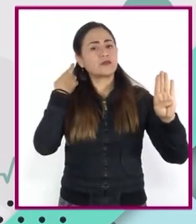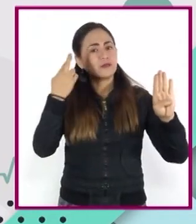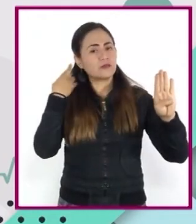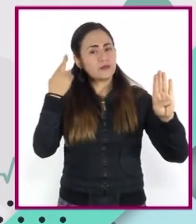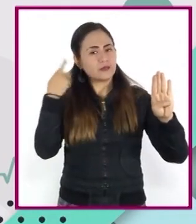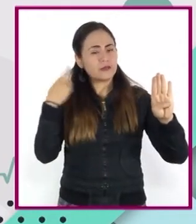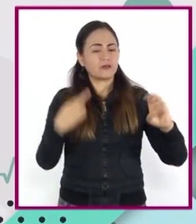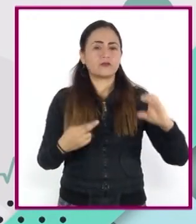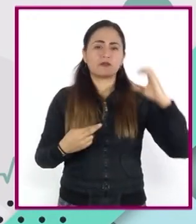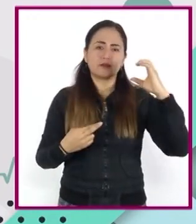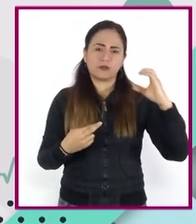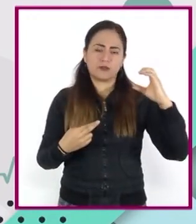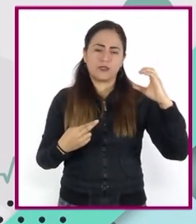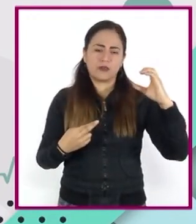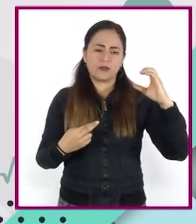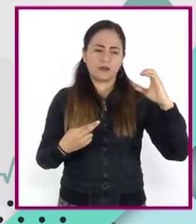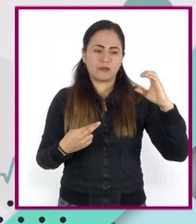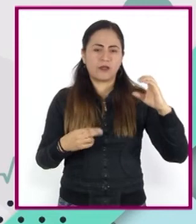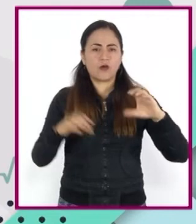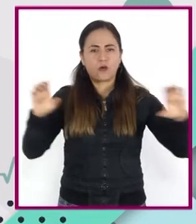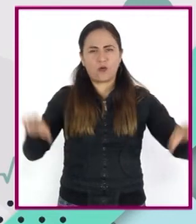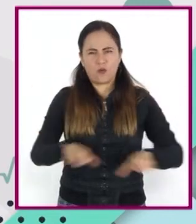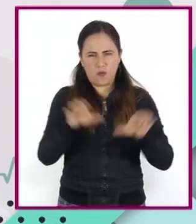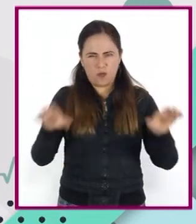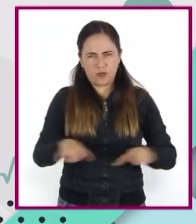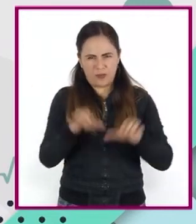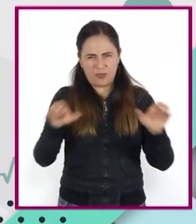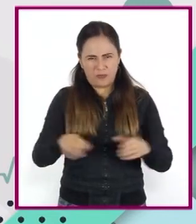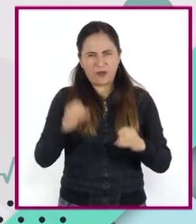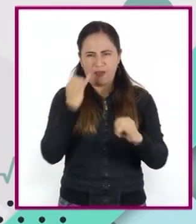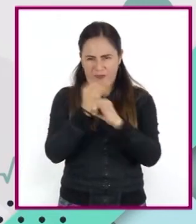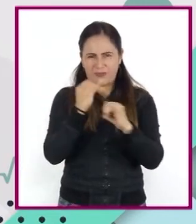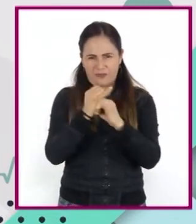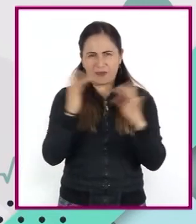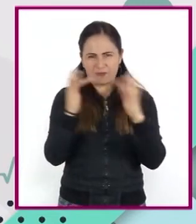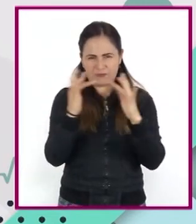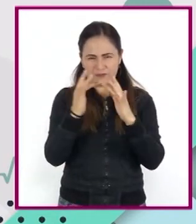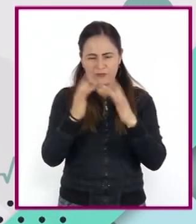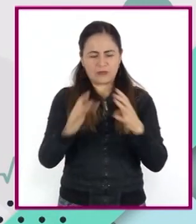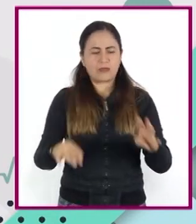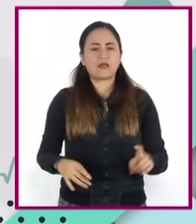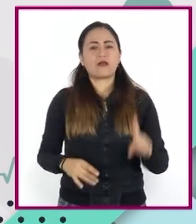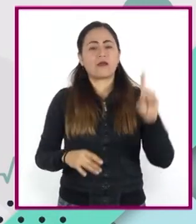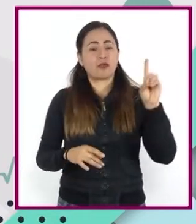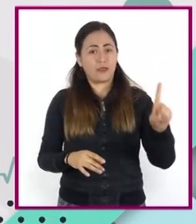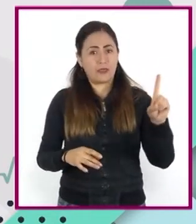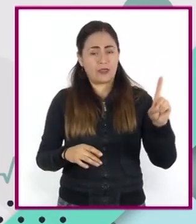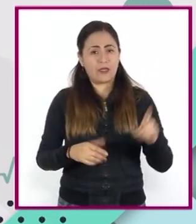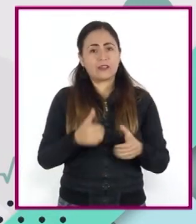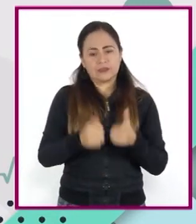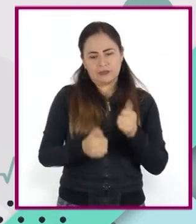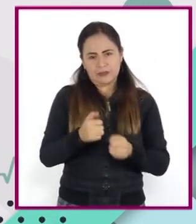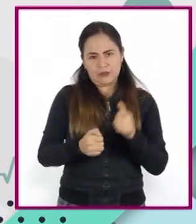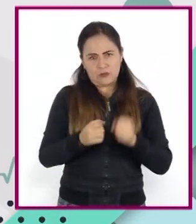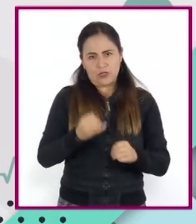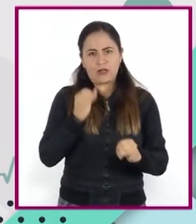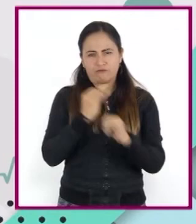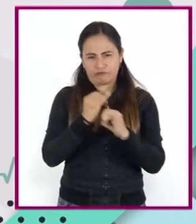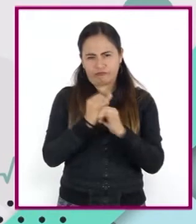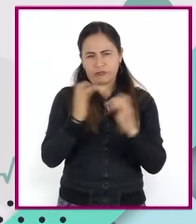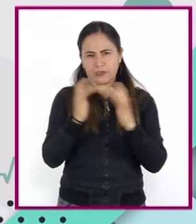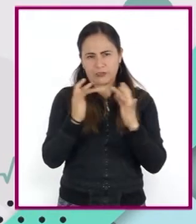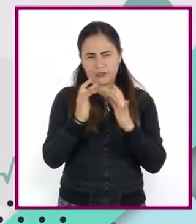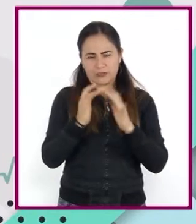radio. Inciso C, computadora con acceso a Internet. Inciso D, celular con acceso a Internet.